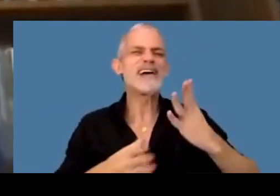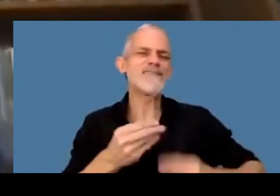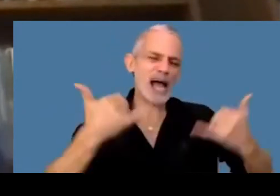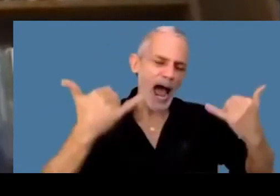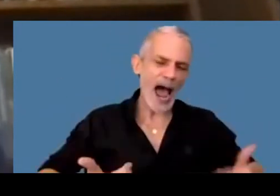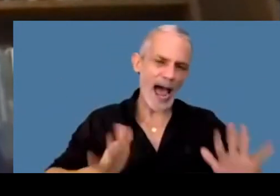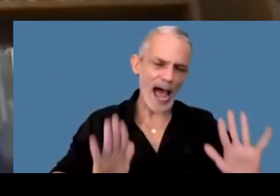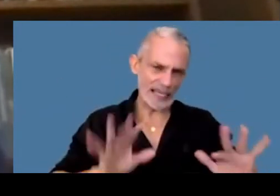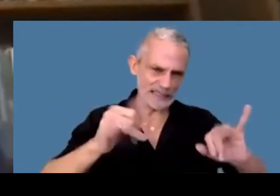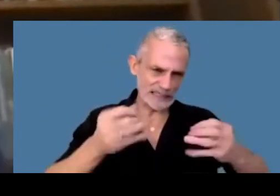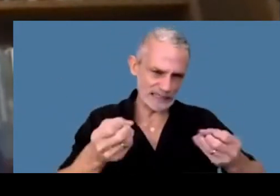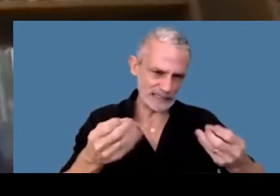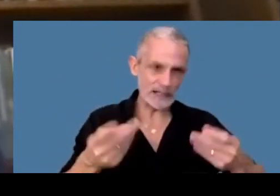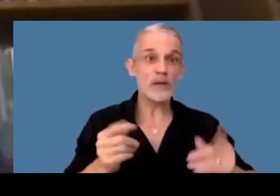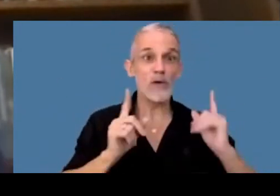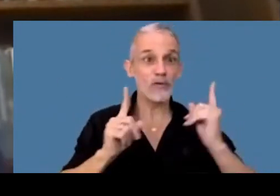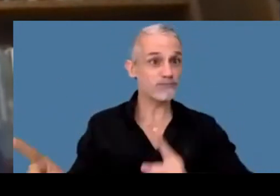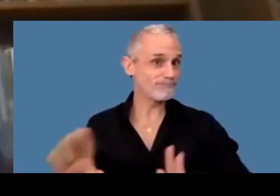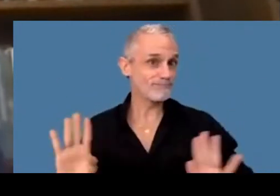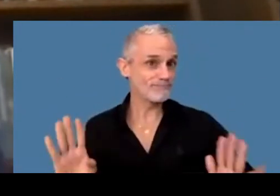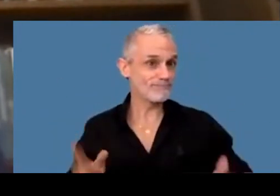ustedes quieran, sigue en pie.